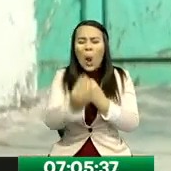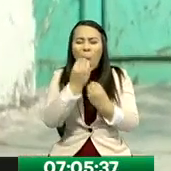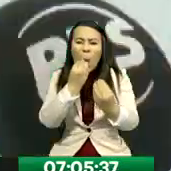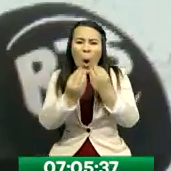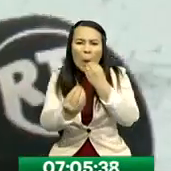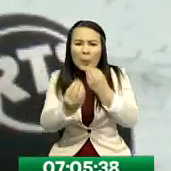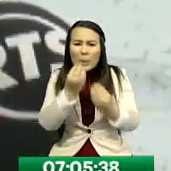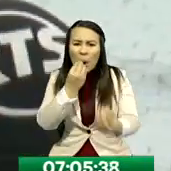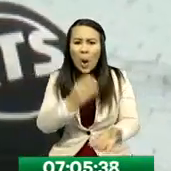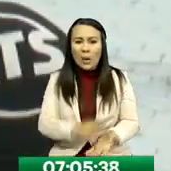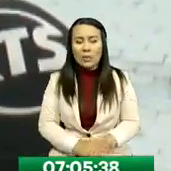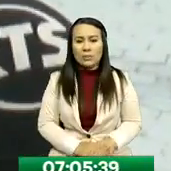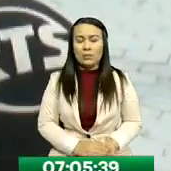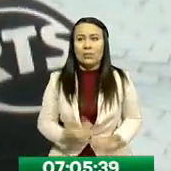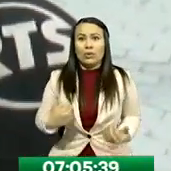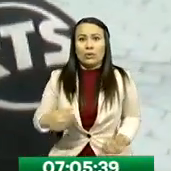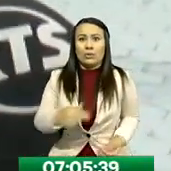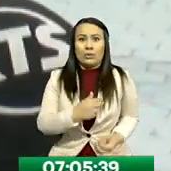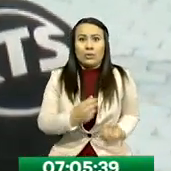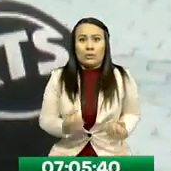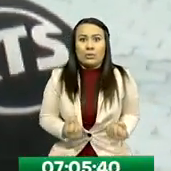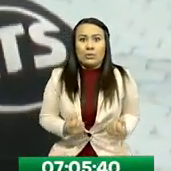lo devoró. Lo que más nos ha causado